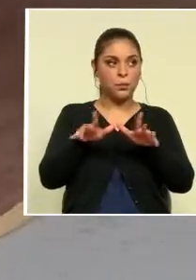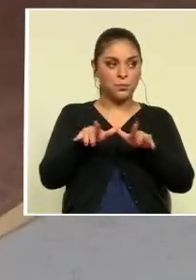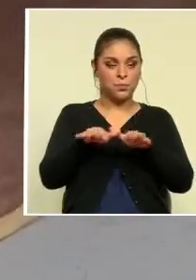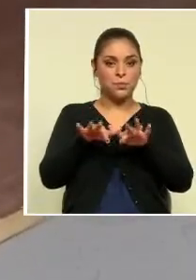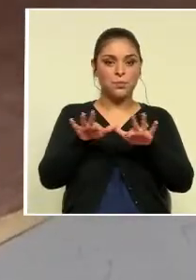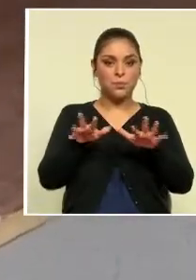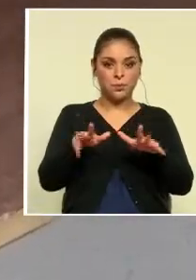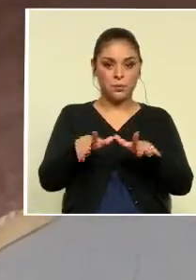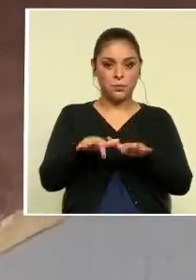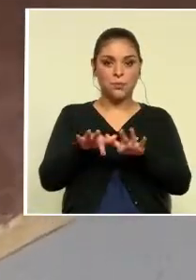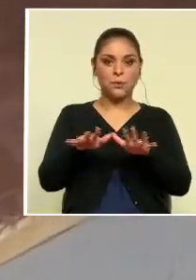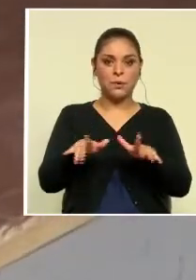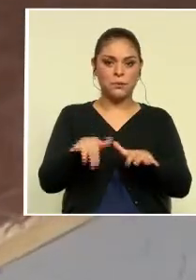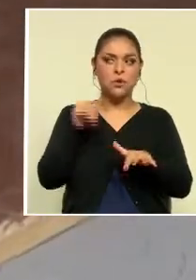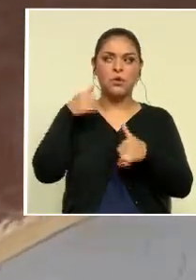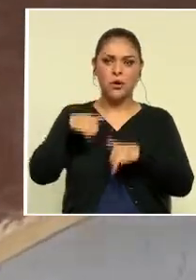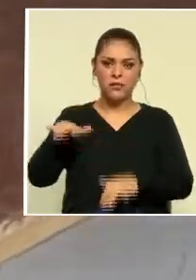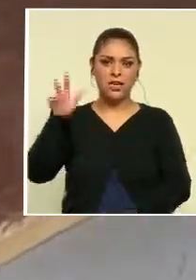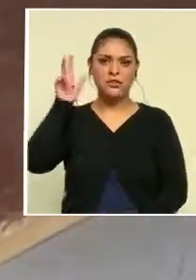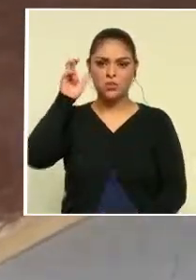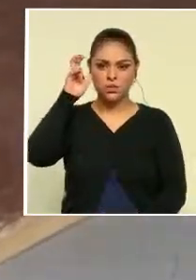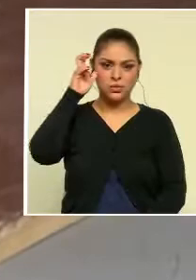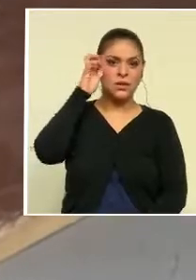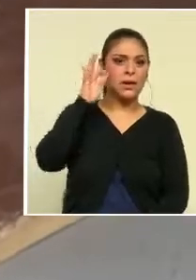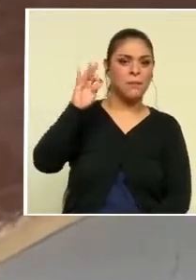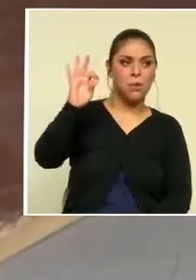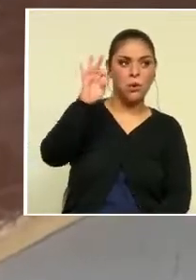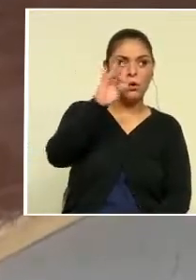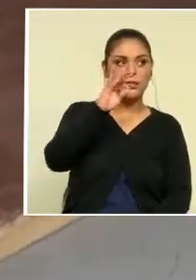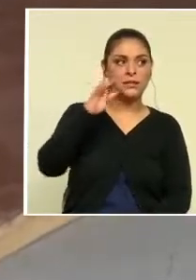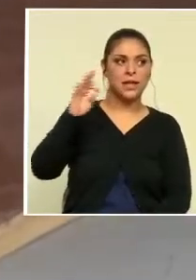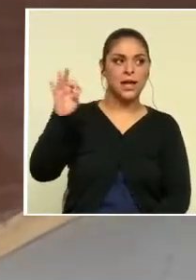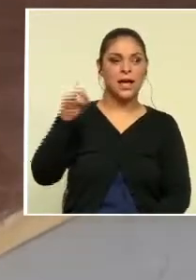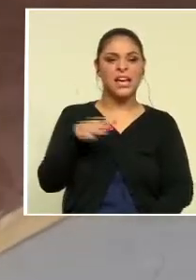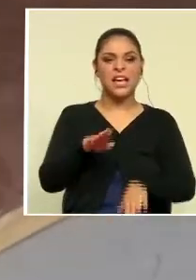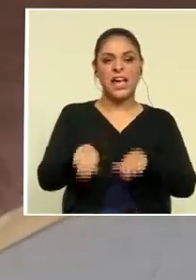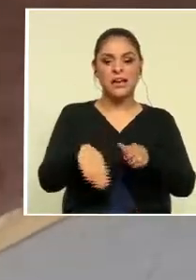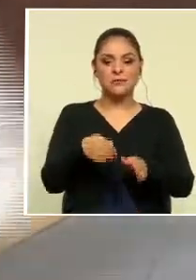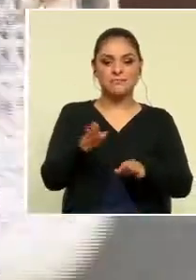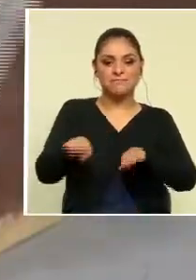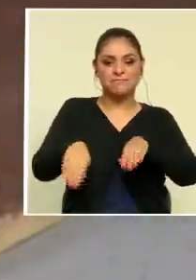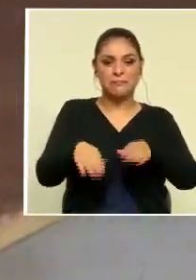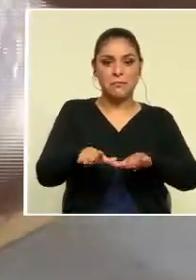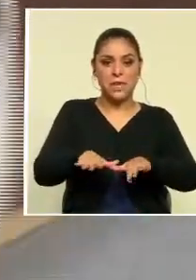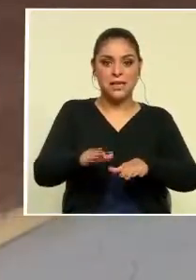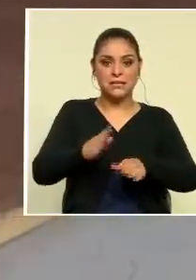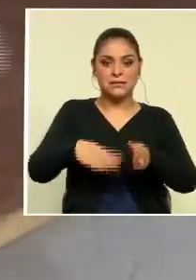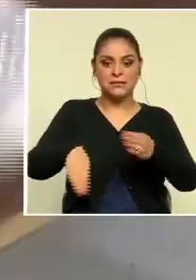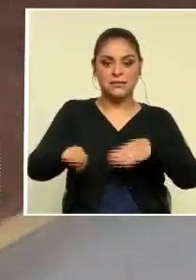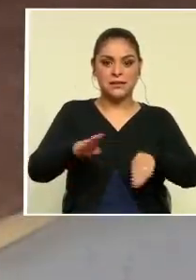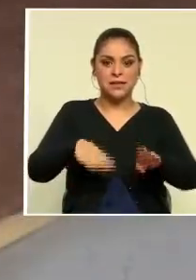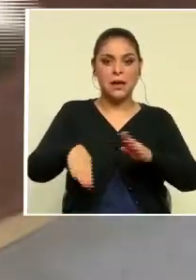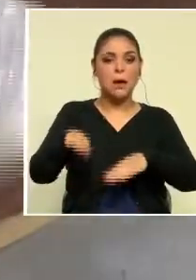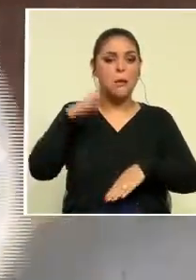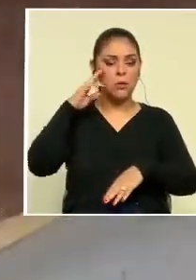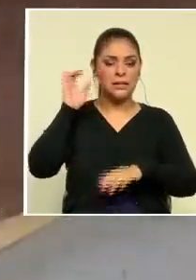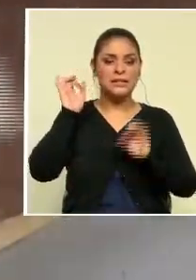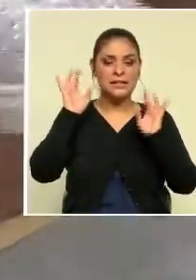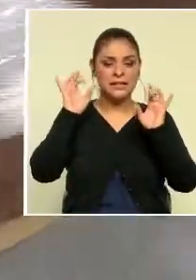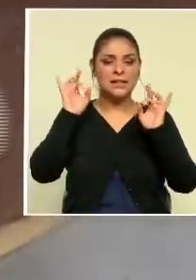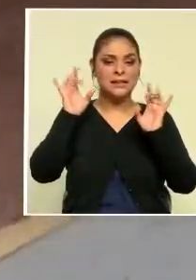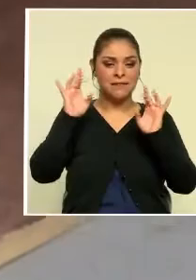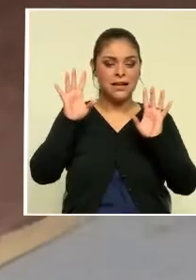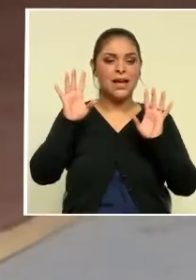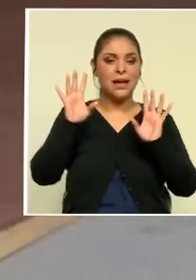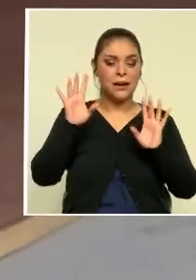puede girar pero ahí suena escuché la será lo que está pasando es que es bien banderilla